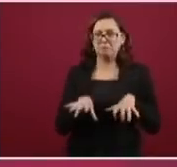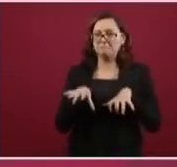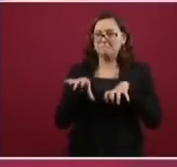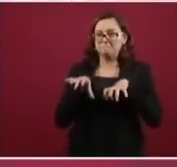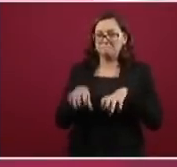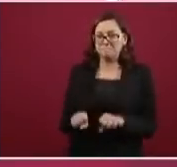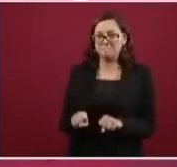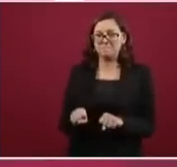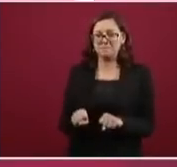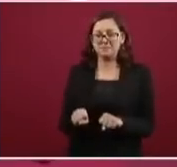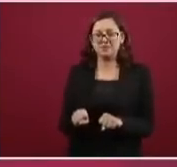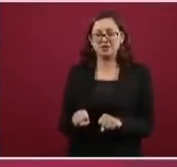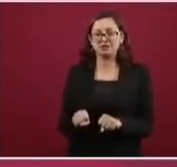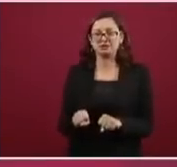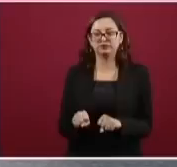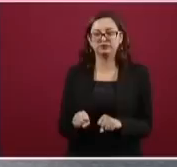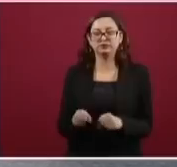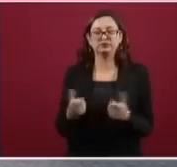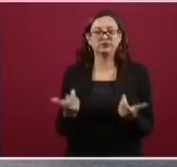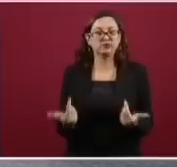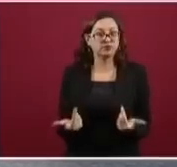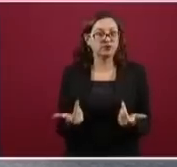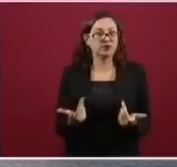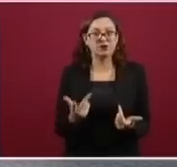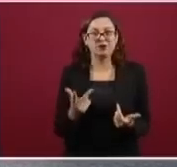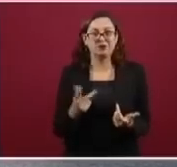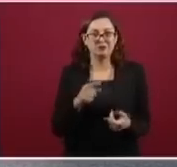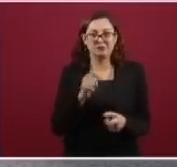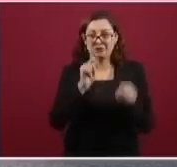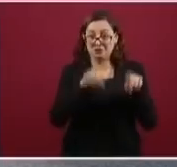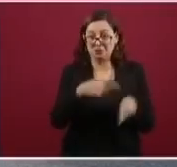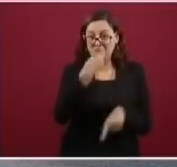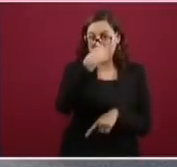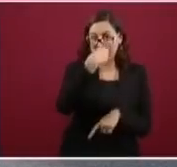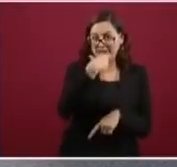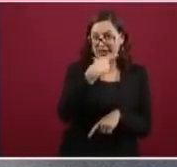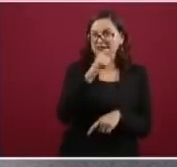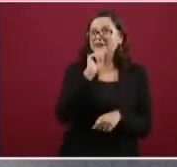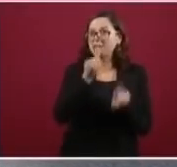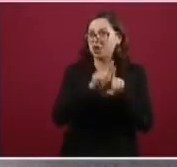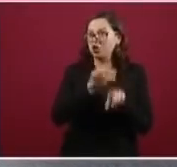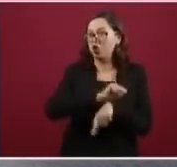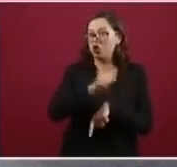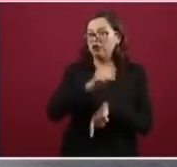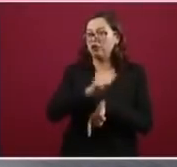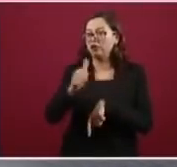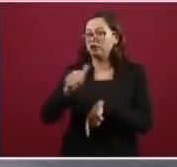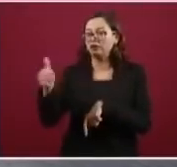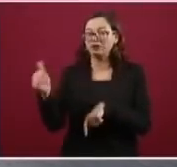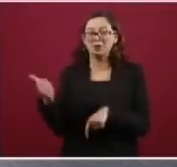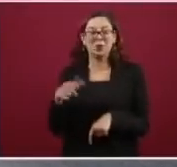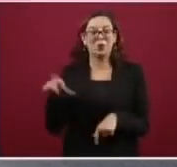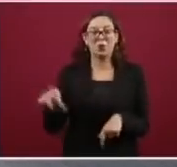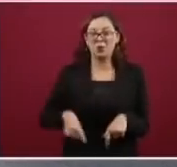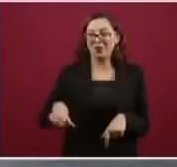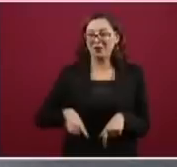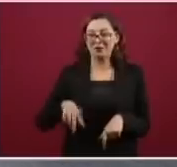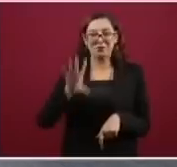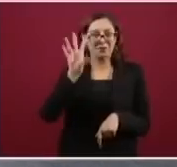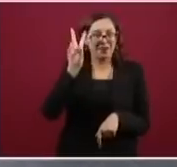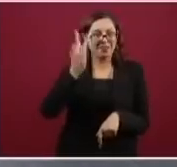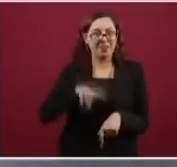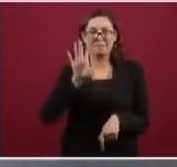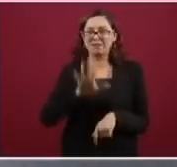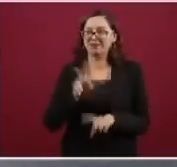por estas empresas y por todas no sólo estás el govern estaba secuestrado